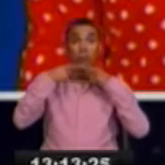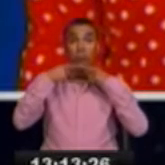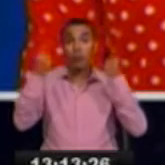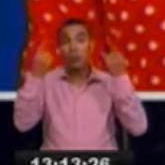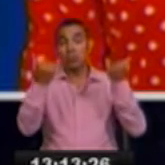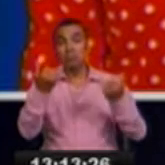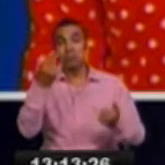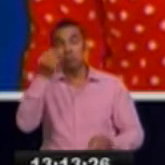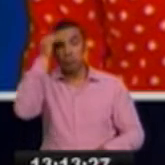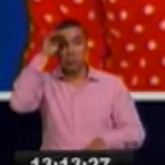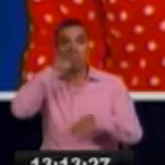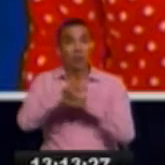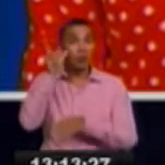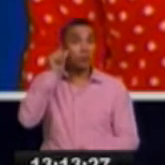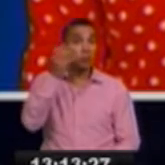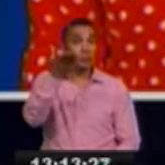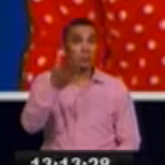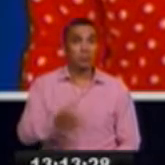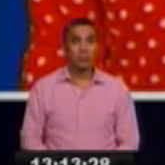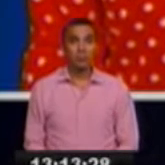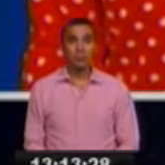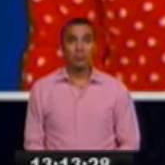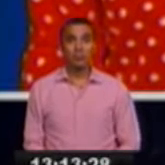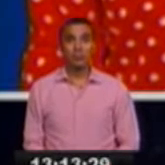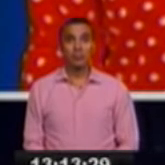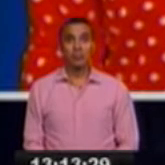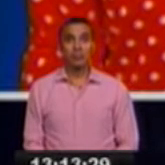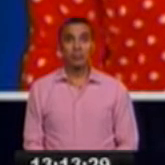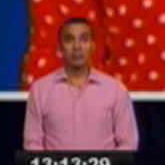Adelante, Fabiola, buenas tardes, te escuchamos.